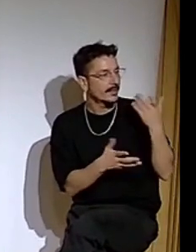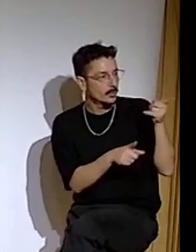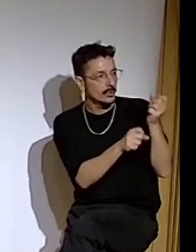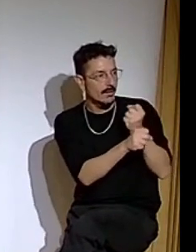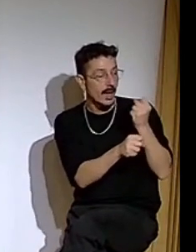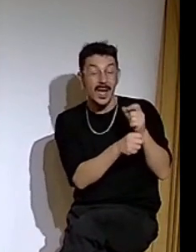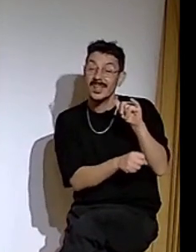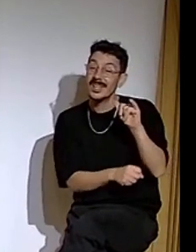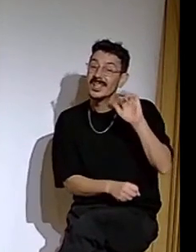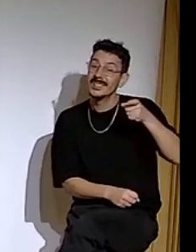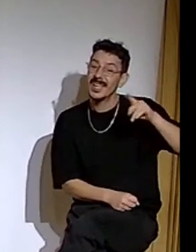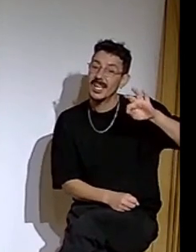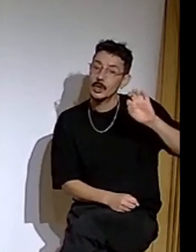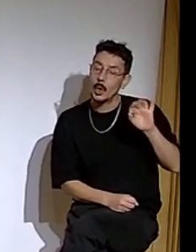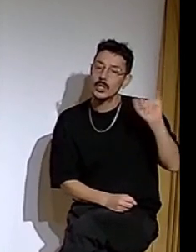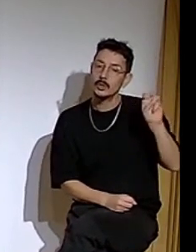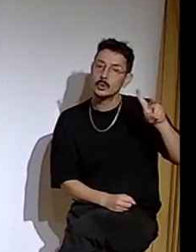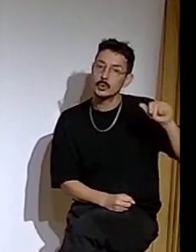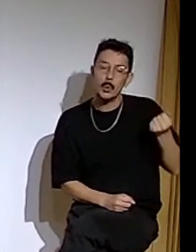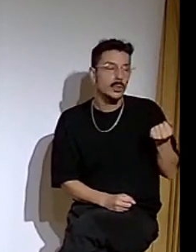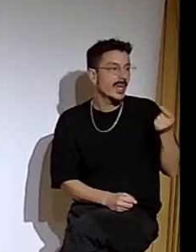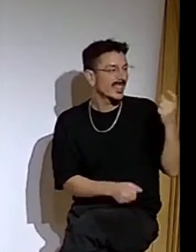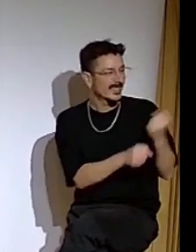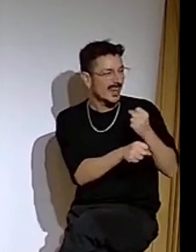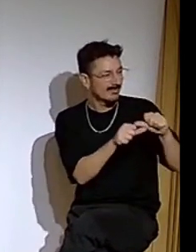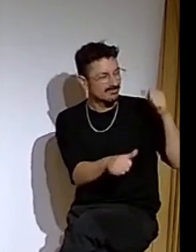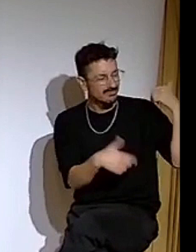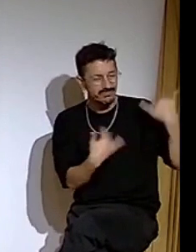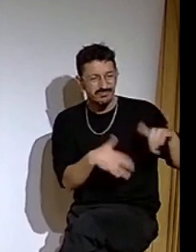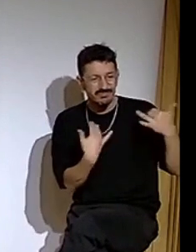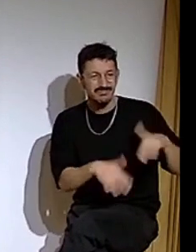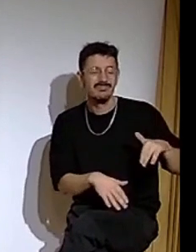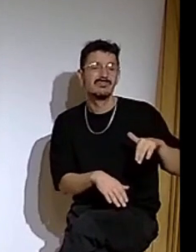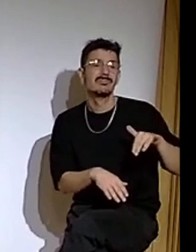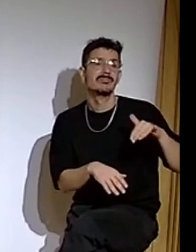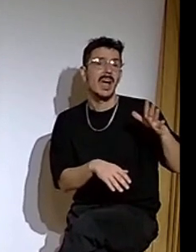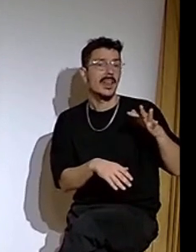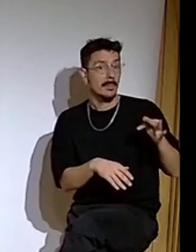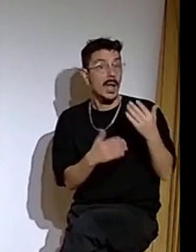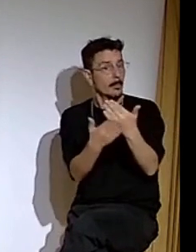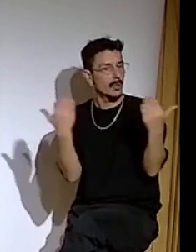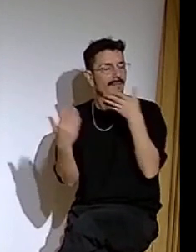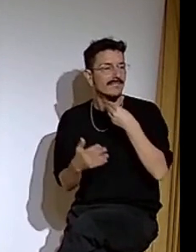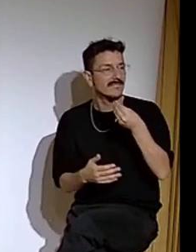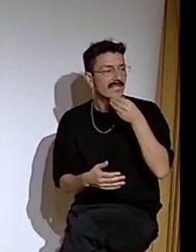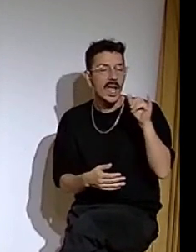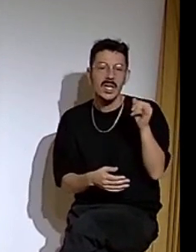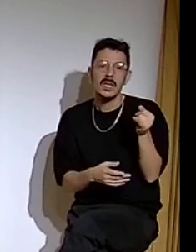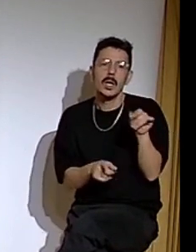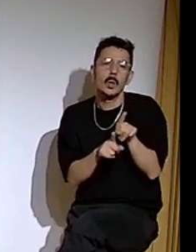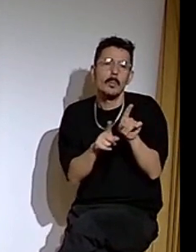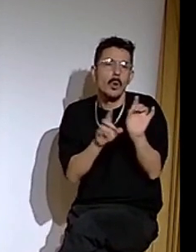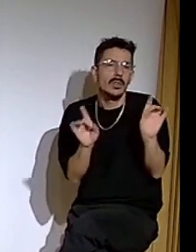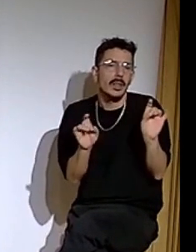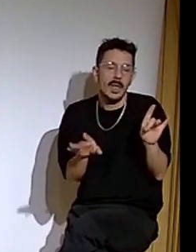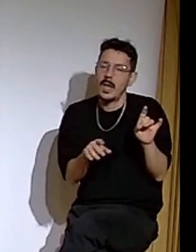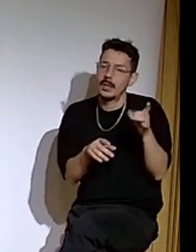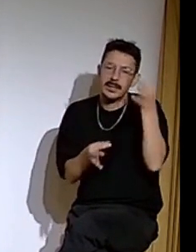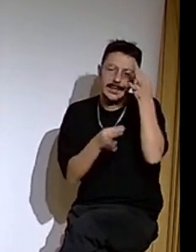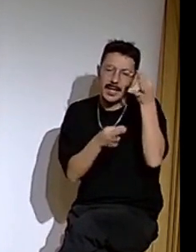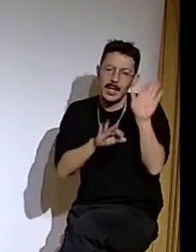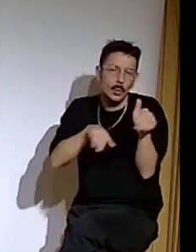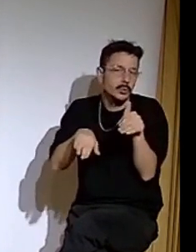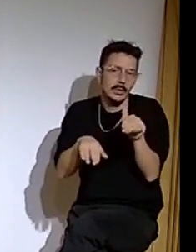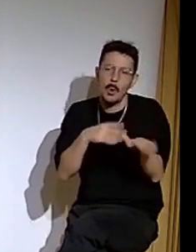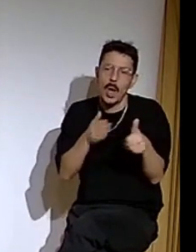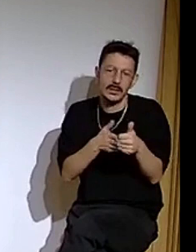el currazo que se han metido creo que es una exposición súper bonita además cuidada hasta el último detalle entonces yo voy a empezar